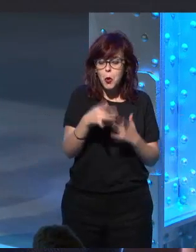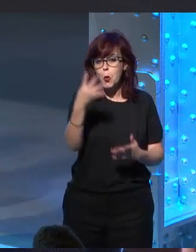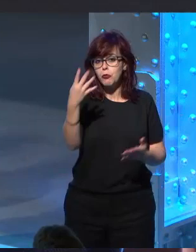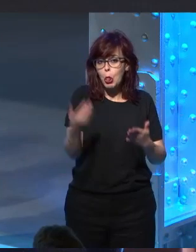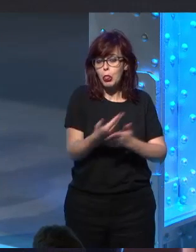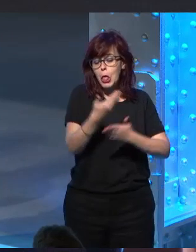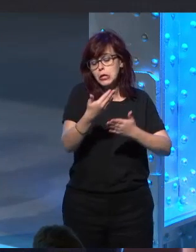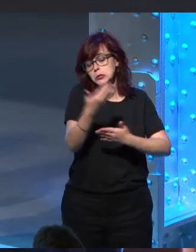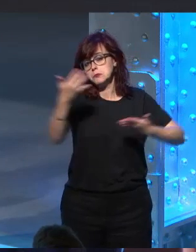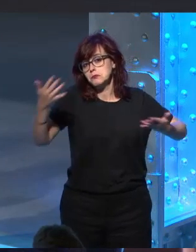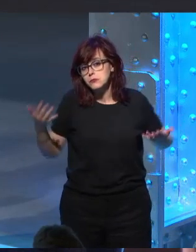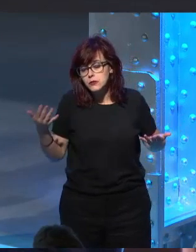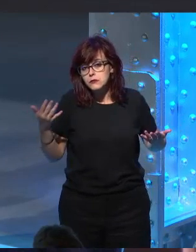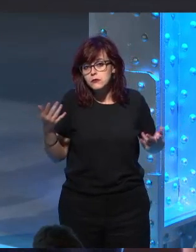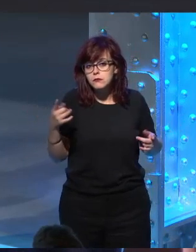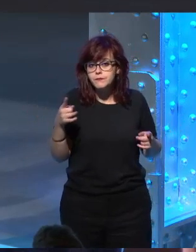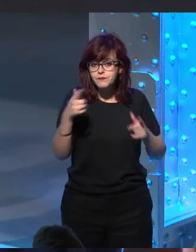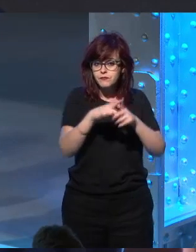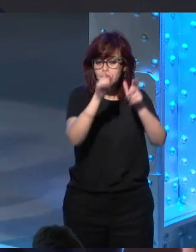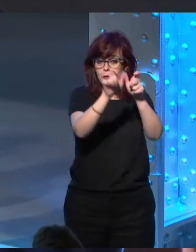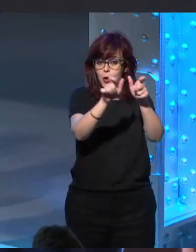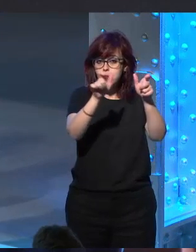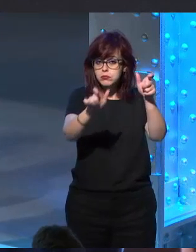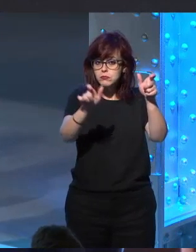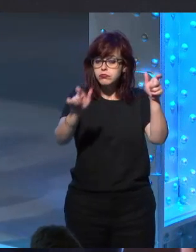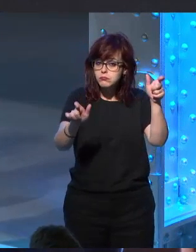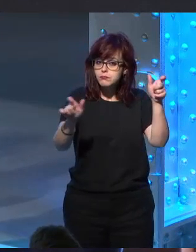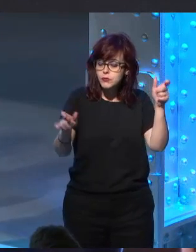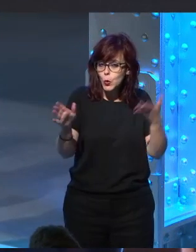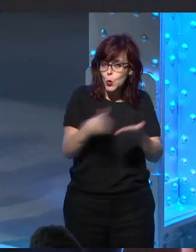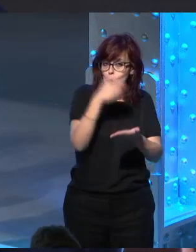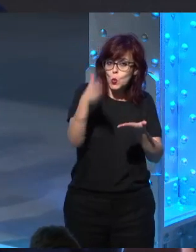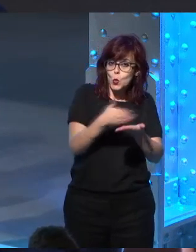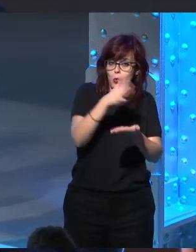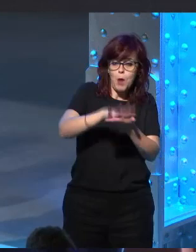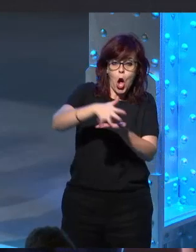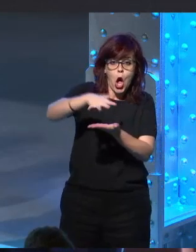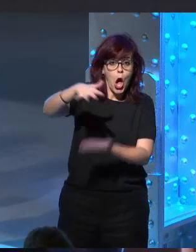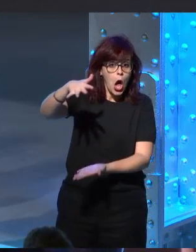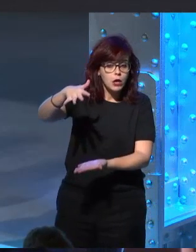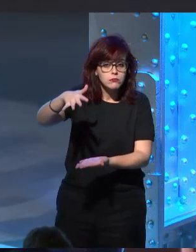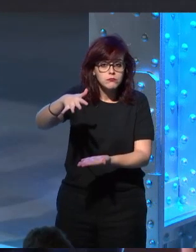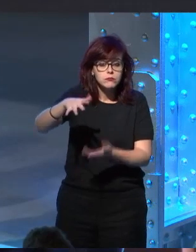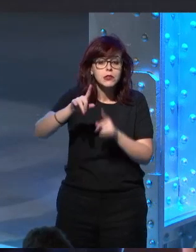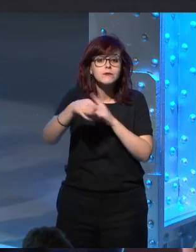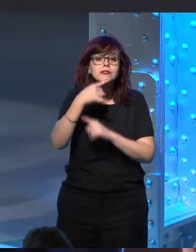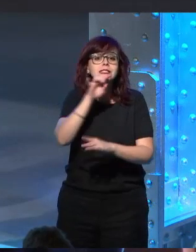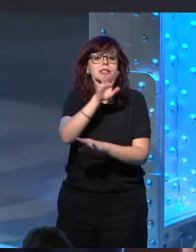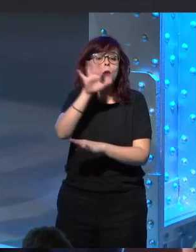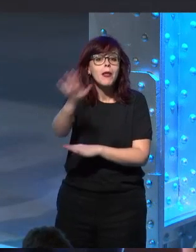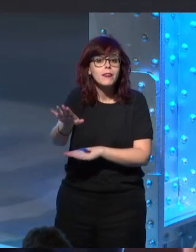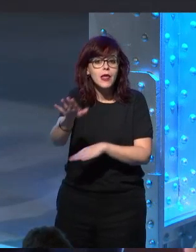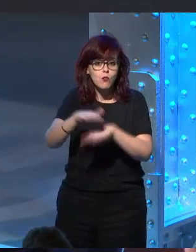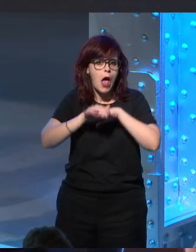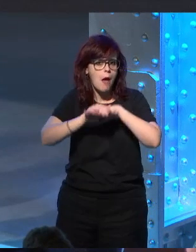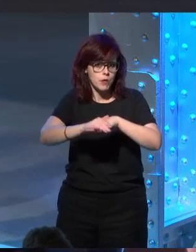que tenían los demás vocablos, pues me salió 6 páginas. Lo puse como anexo y ya está. Entonces se lo mandé a